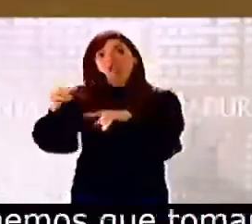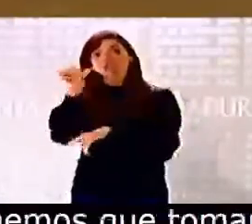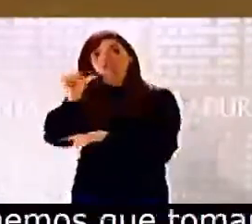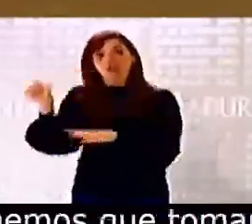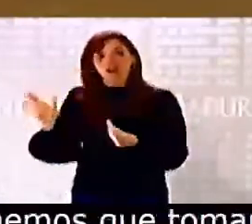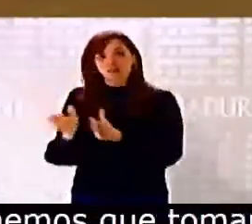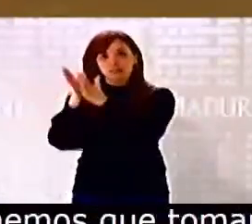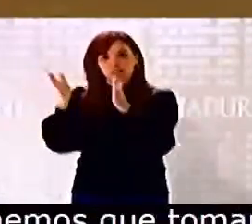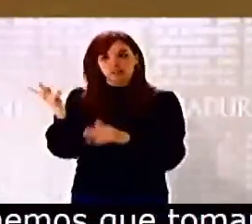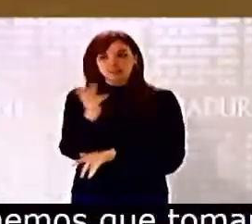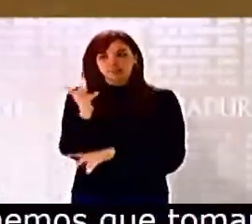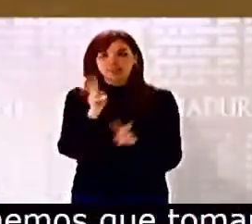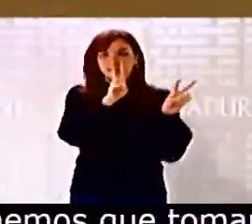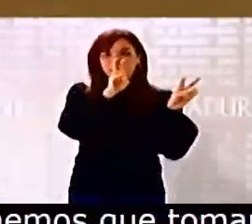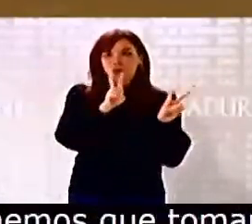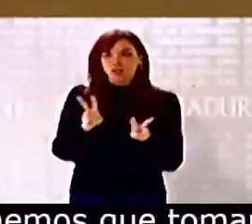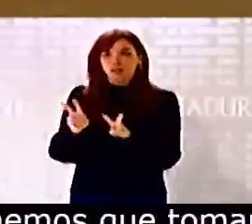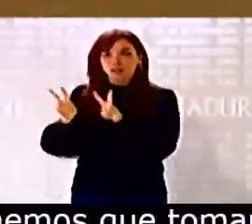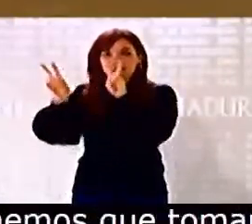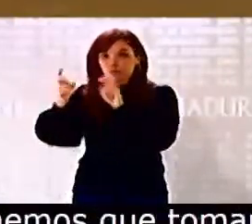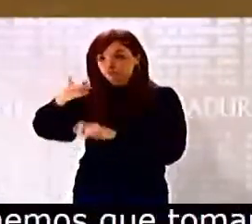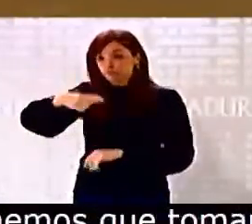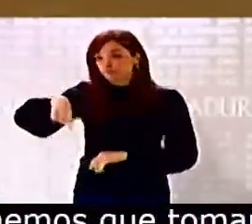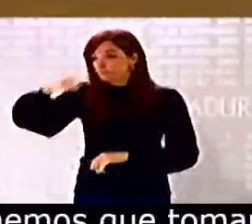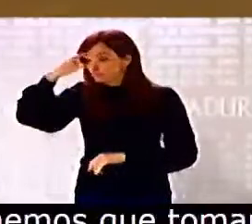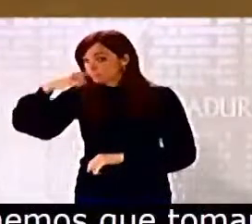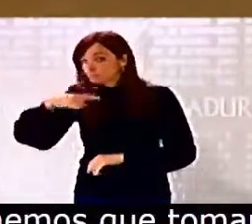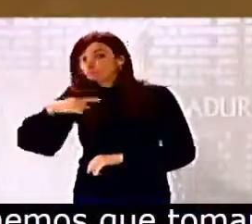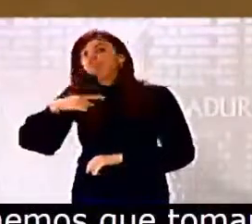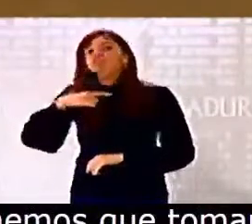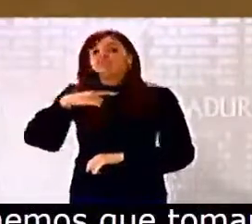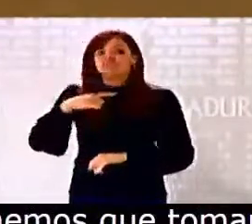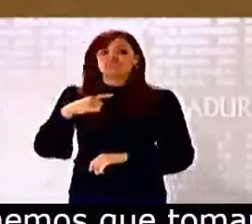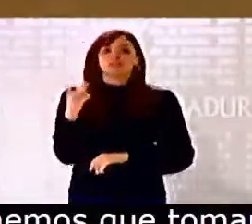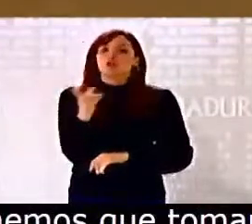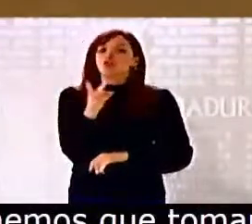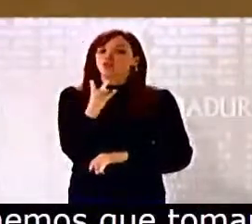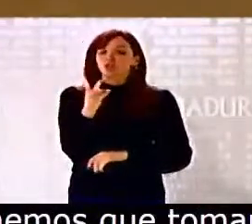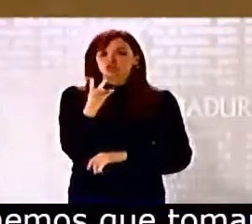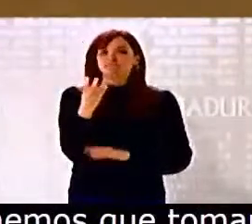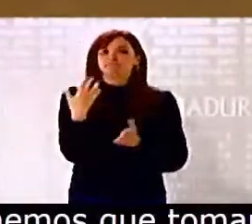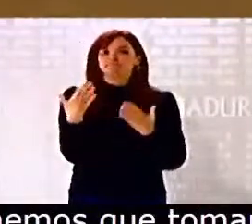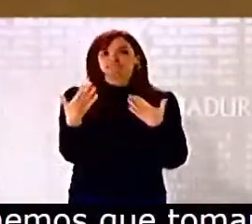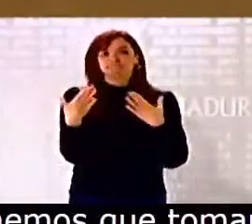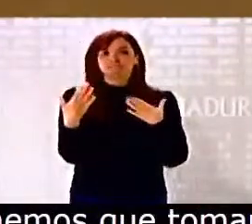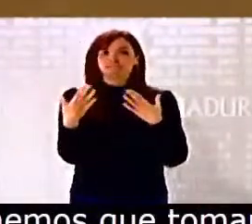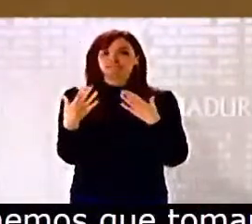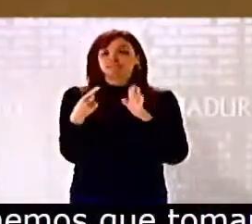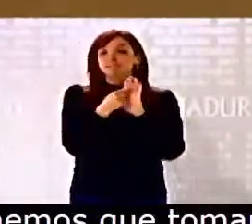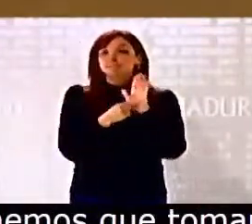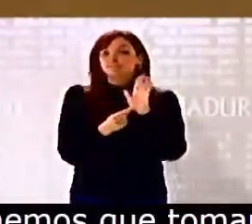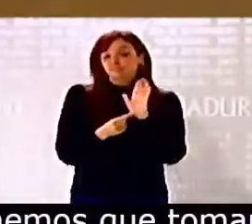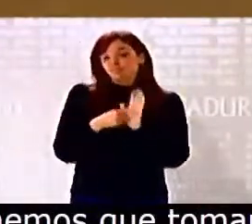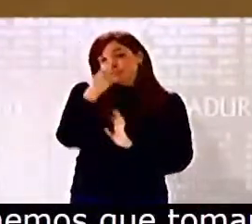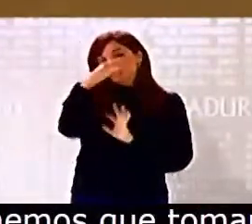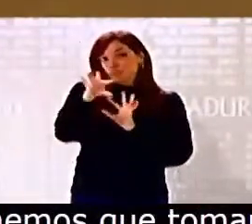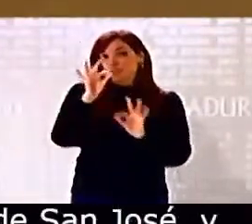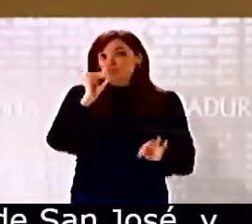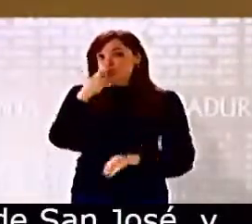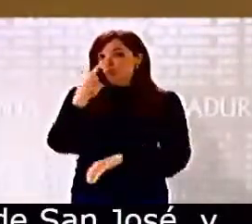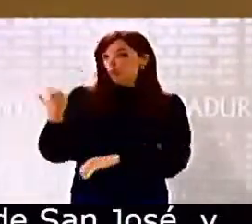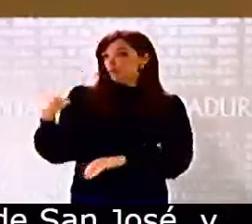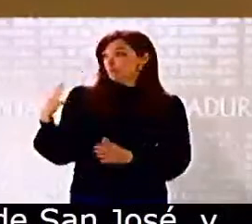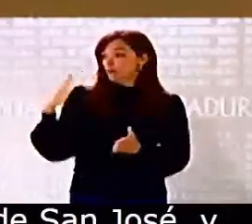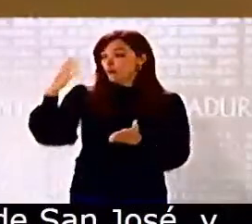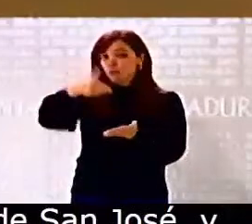decía, aplicaremos pues esos dos ítems con los que venimos tomando las decisiones en este último año